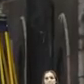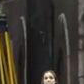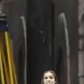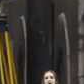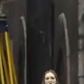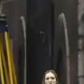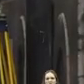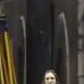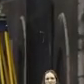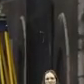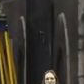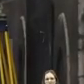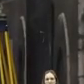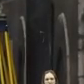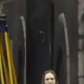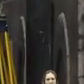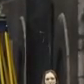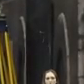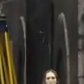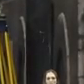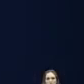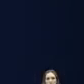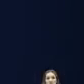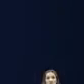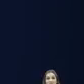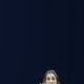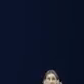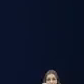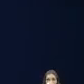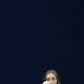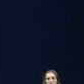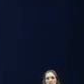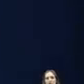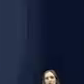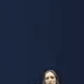está presente en 64 países.